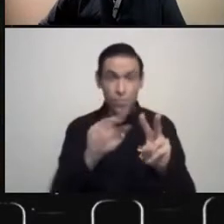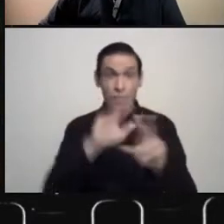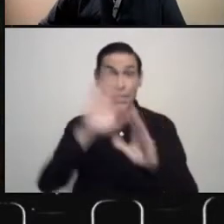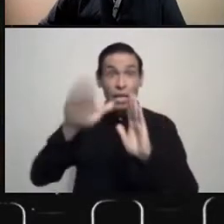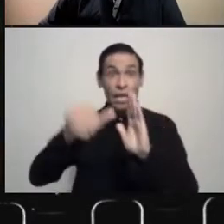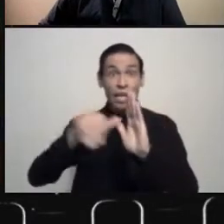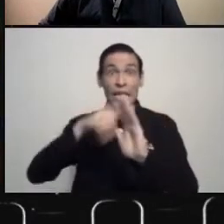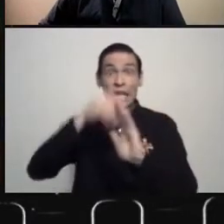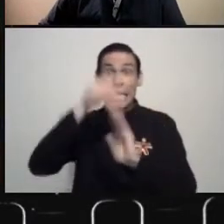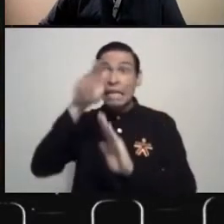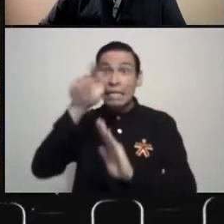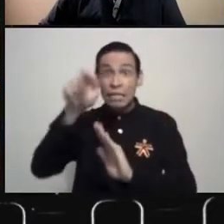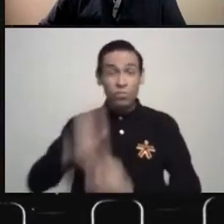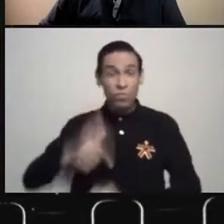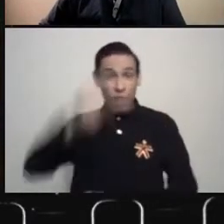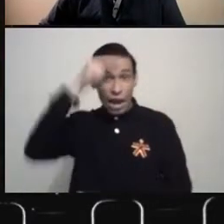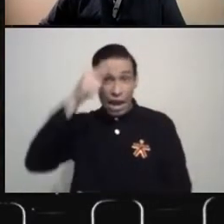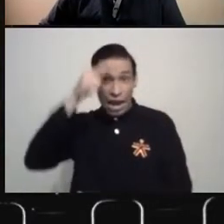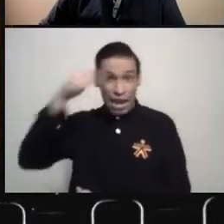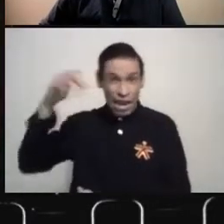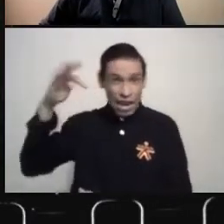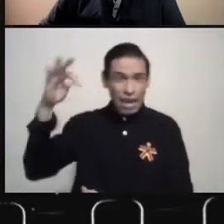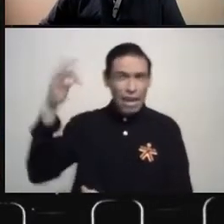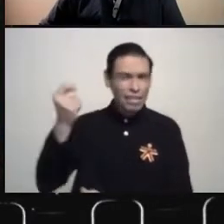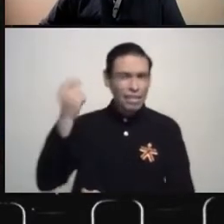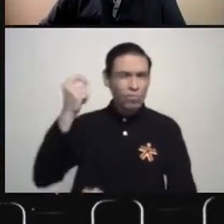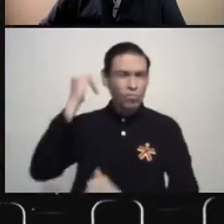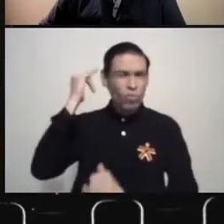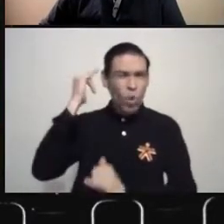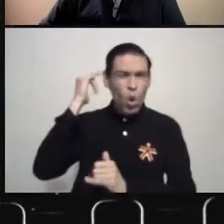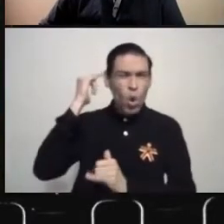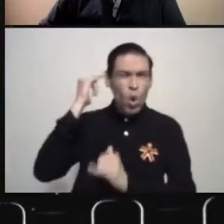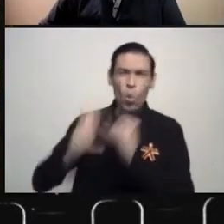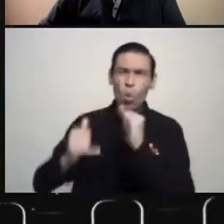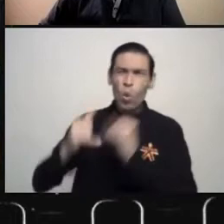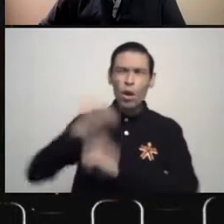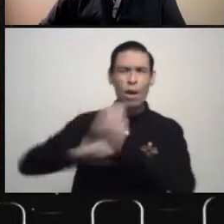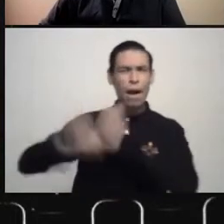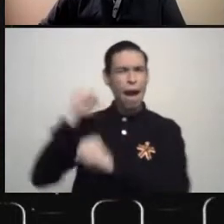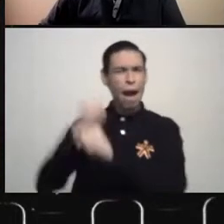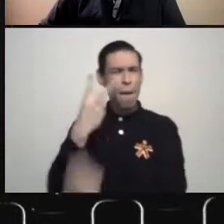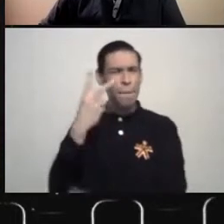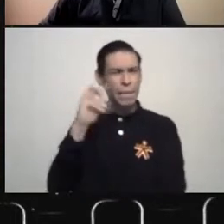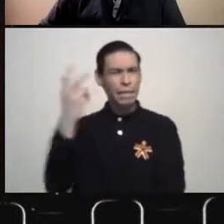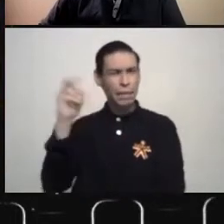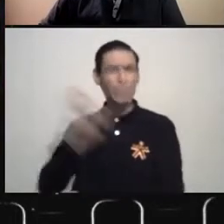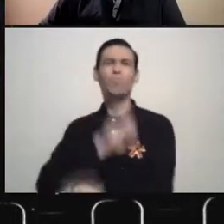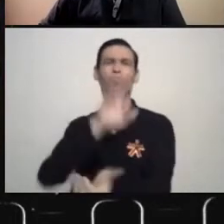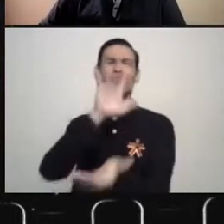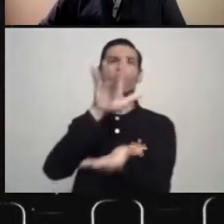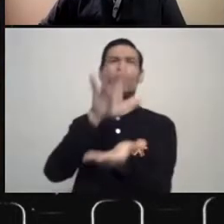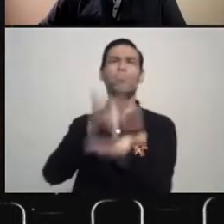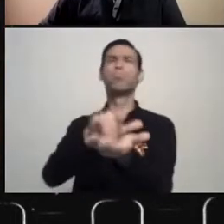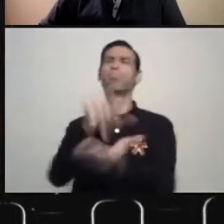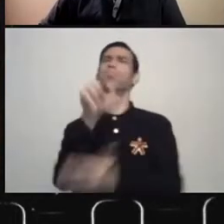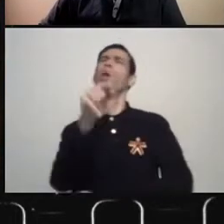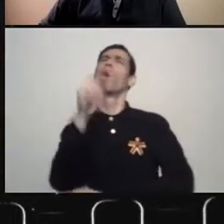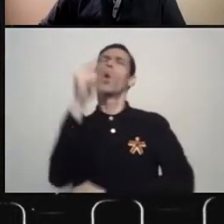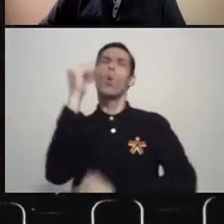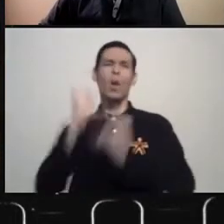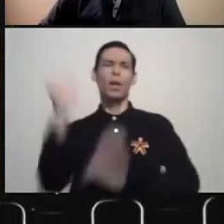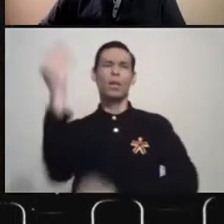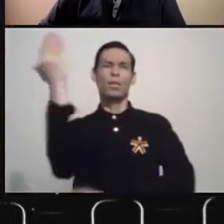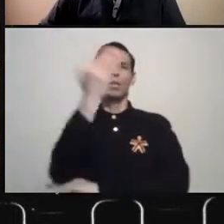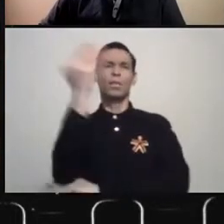película colombiana que hubo en el último Festival de Cine presencial en el 2020, fue La Perros. Y yo salí completamente